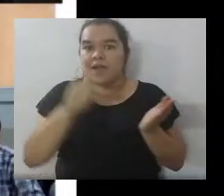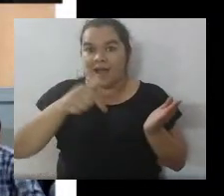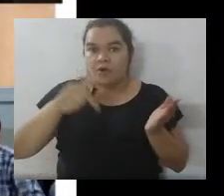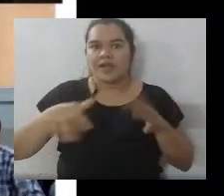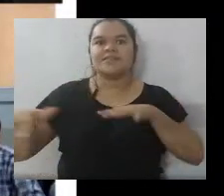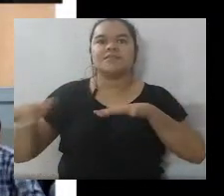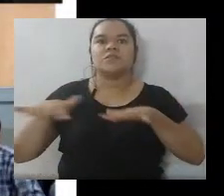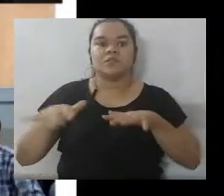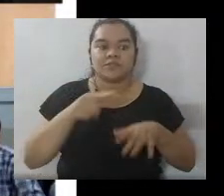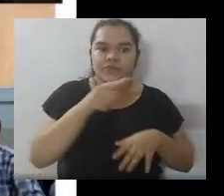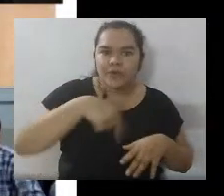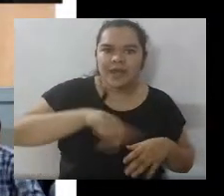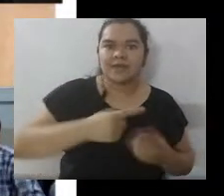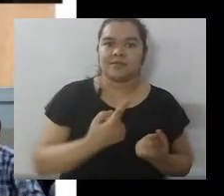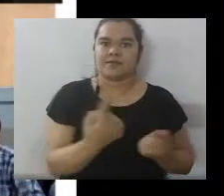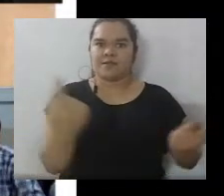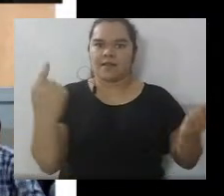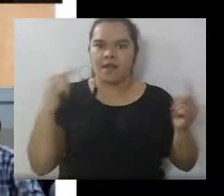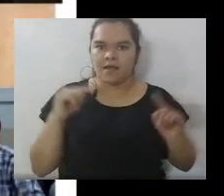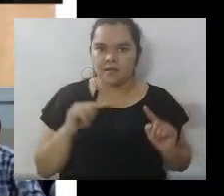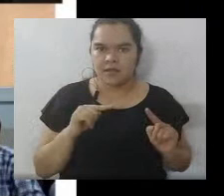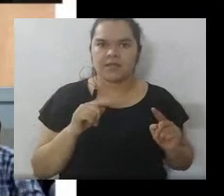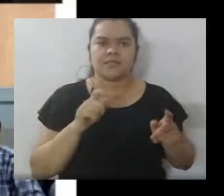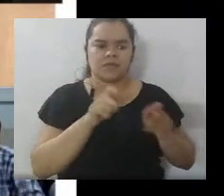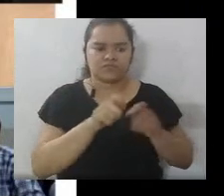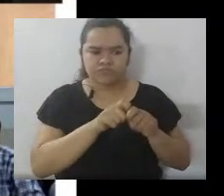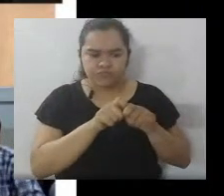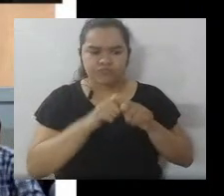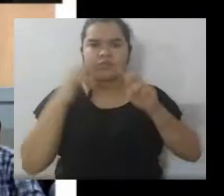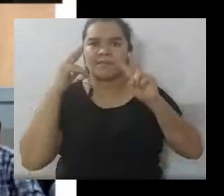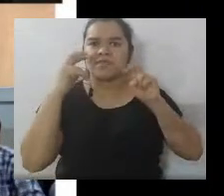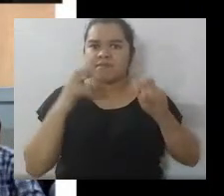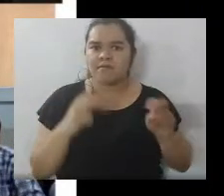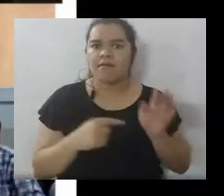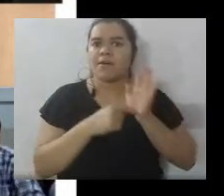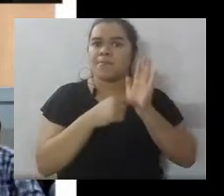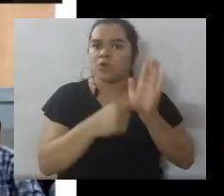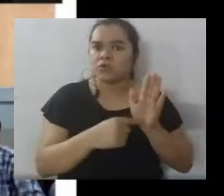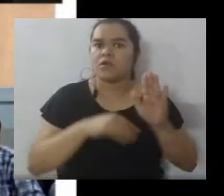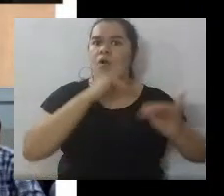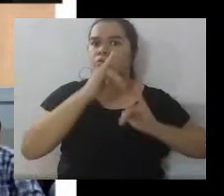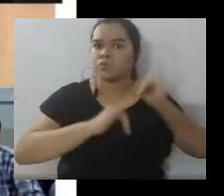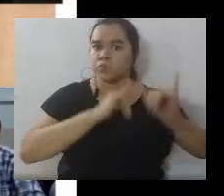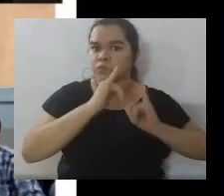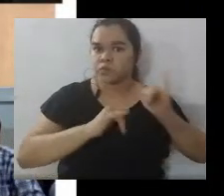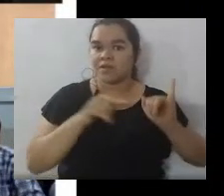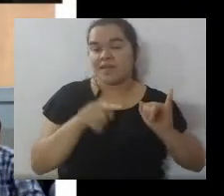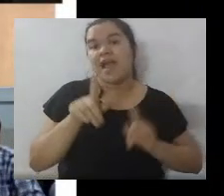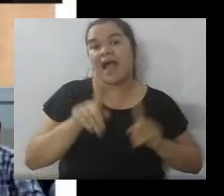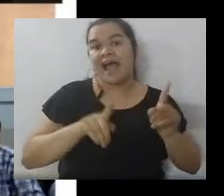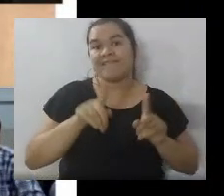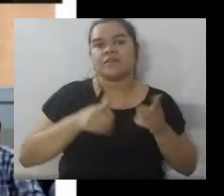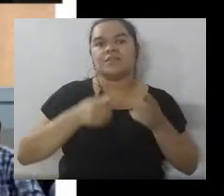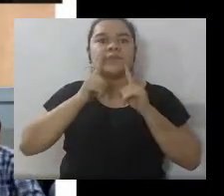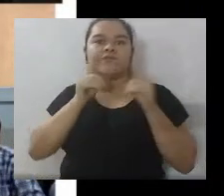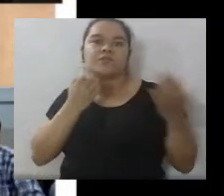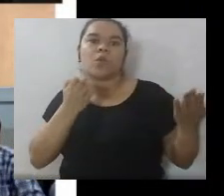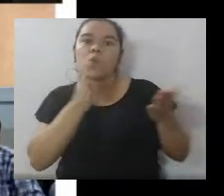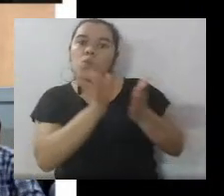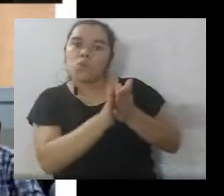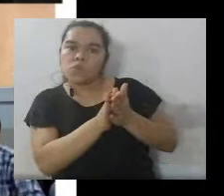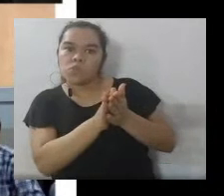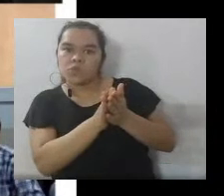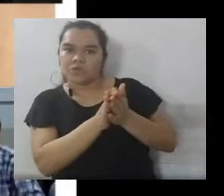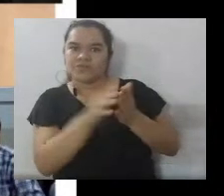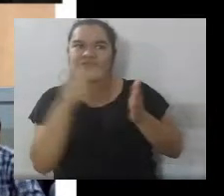aula, haciendo presentaciones sobre las investigaciones, que a veces es en conjunto con los docentes, que son